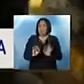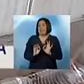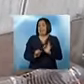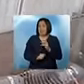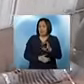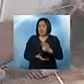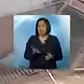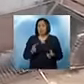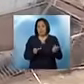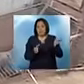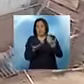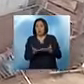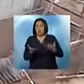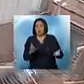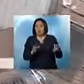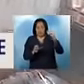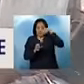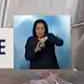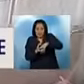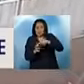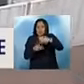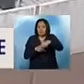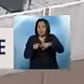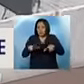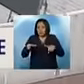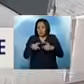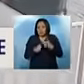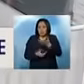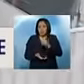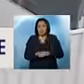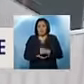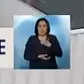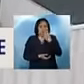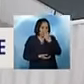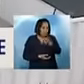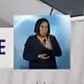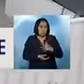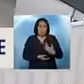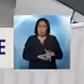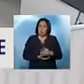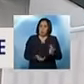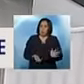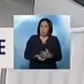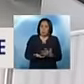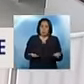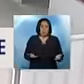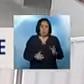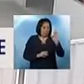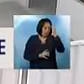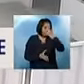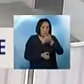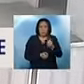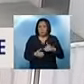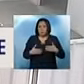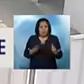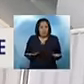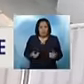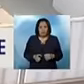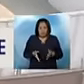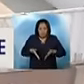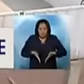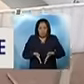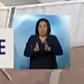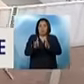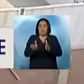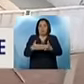a los componentes y a los insumos que hay dentro del mismo. Ahí observamos, no puede llegar indudablemente aquí tampoco los bomberos, porque la vía ha